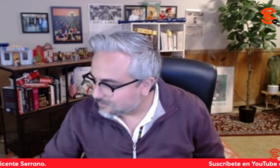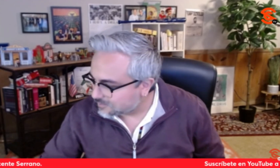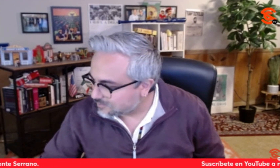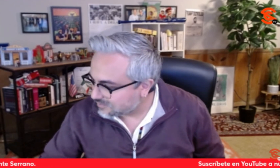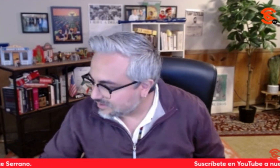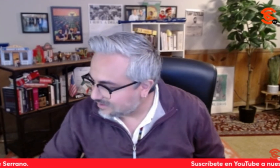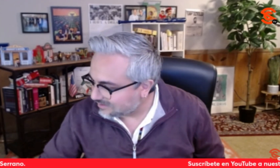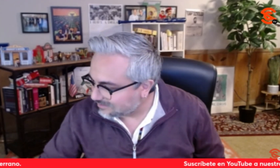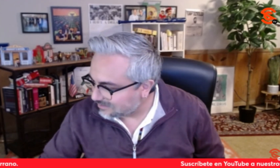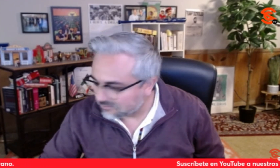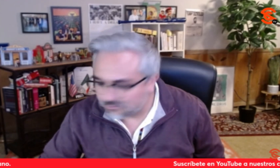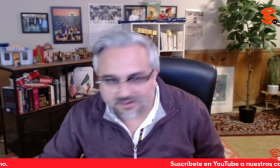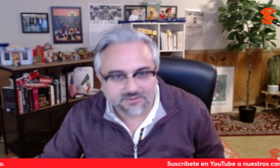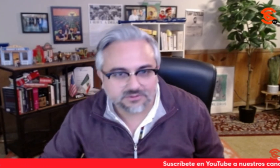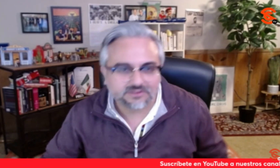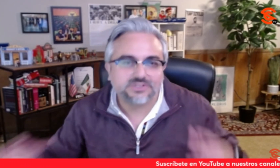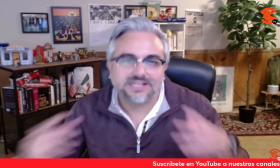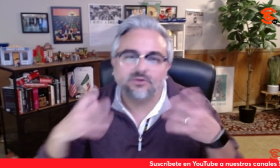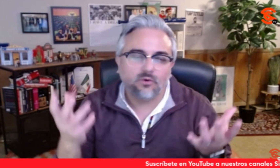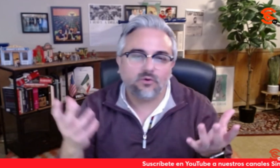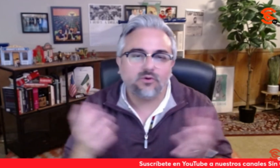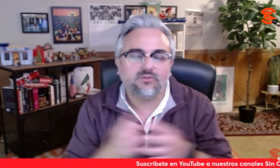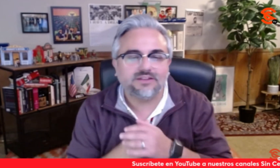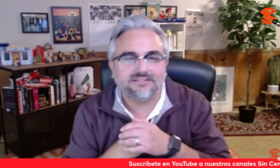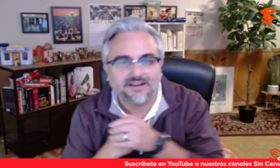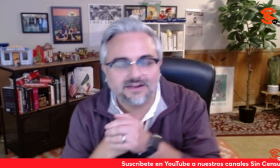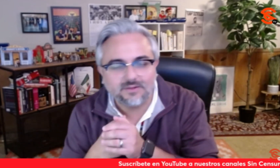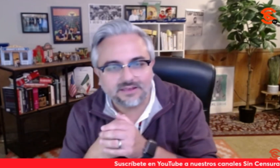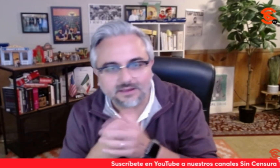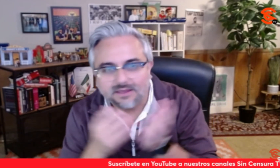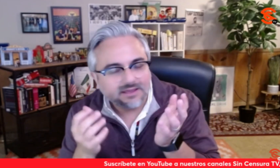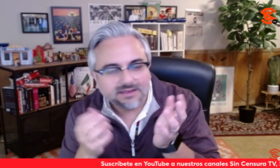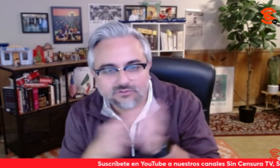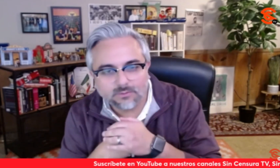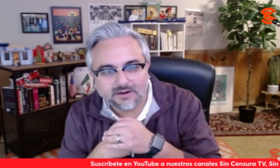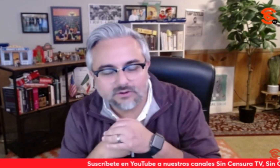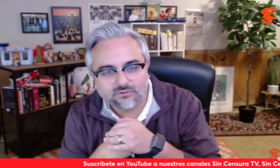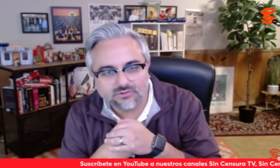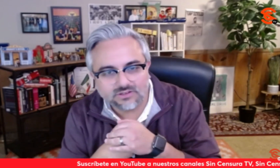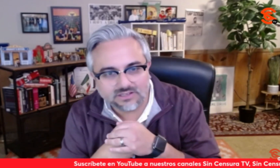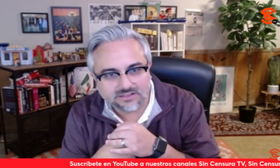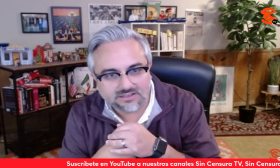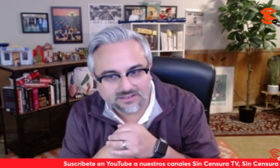Eh, para que usted escuche el tono, ¿no? Que utiliza Claudia, que hizo